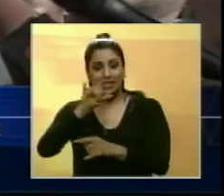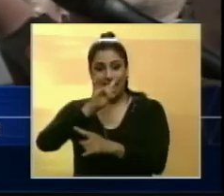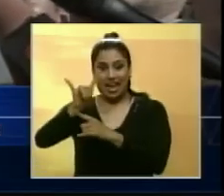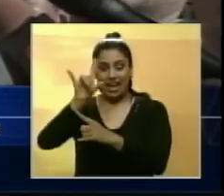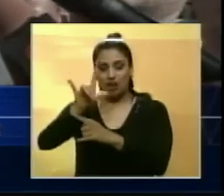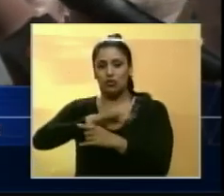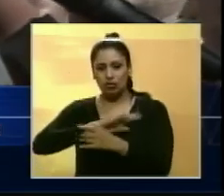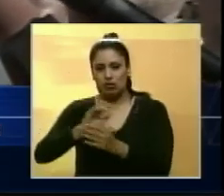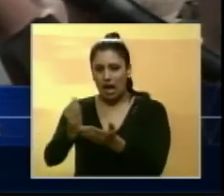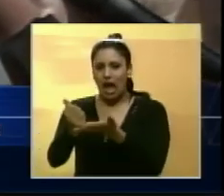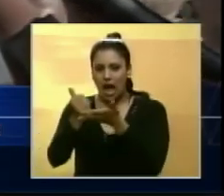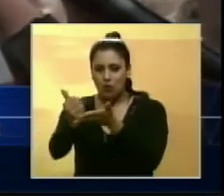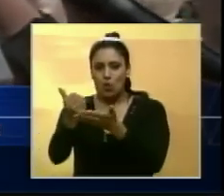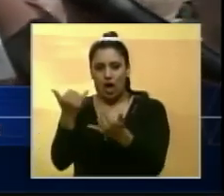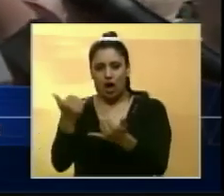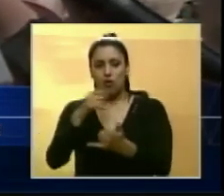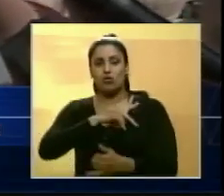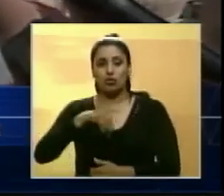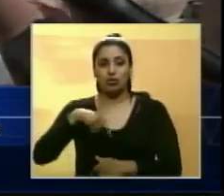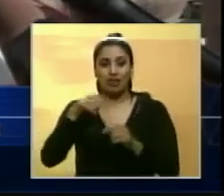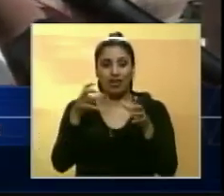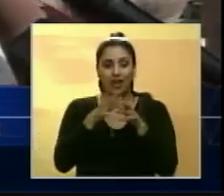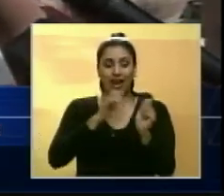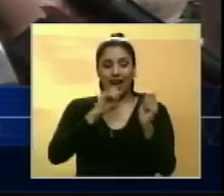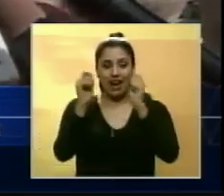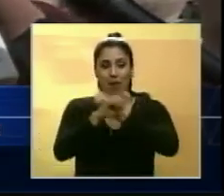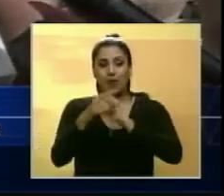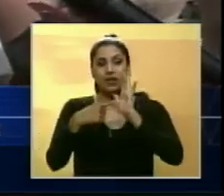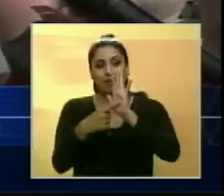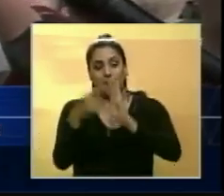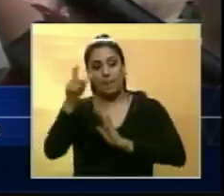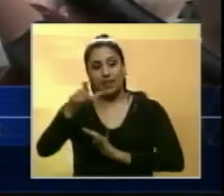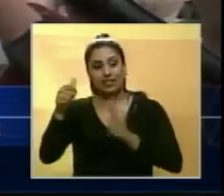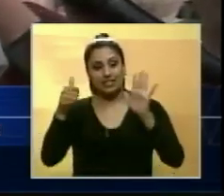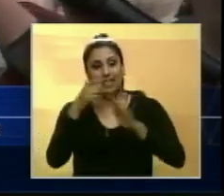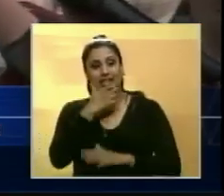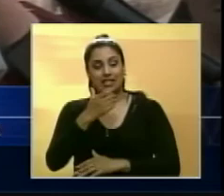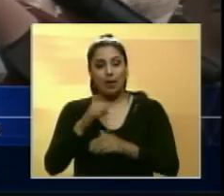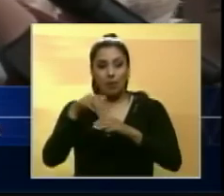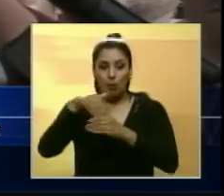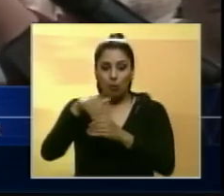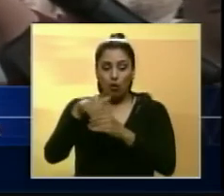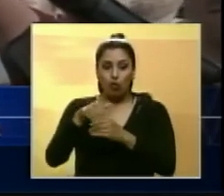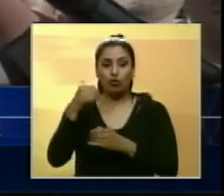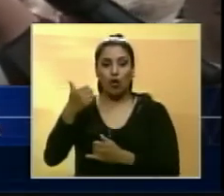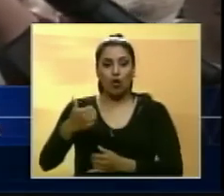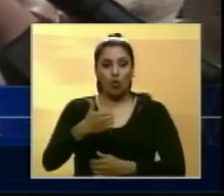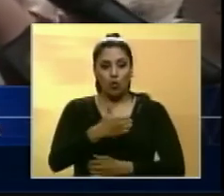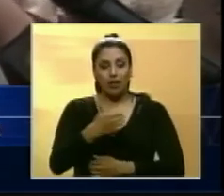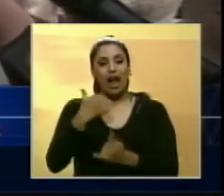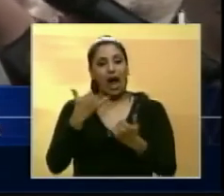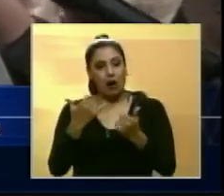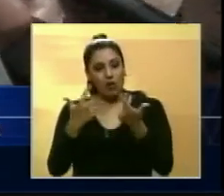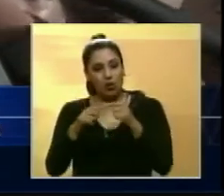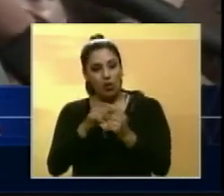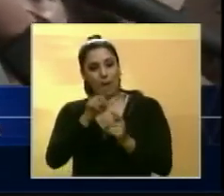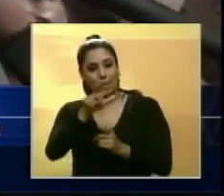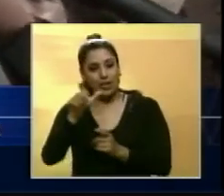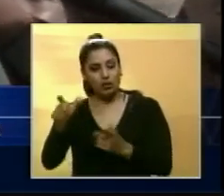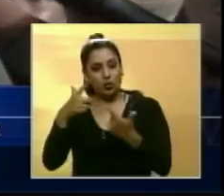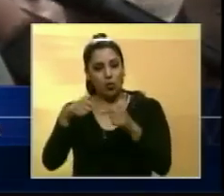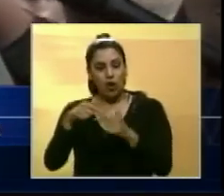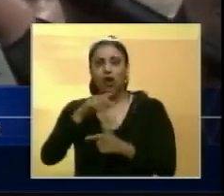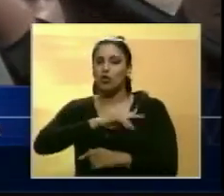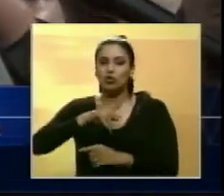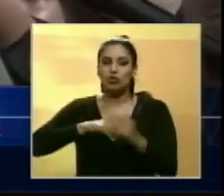engañaron, como nosotros hoy, del lado del cambio, como demostró esta gente el 6 de diciembre, votando por la unidad y el cambio, precisamente con estos vecinos